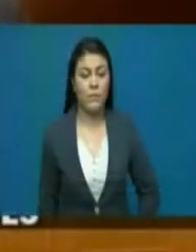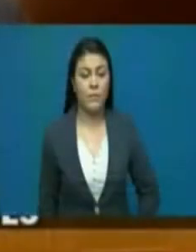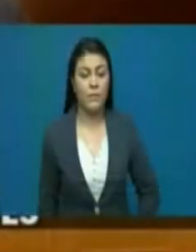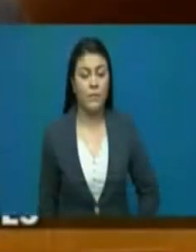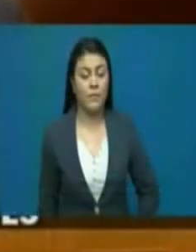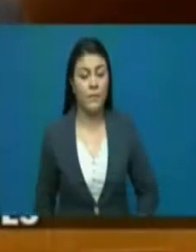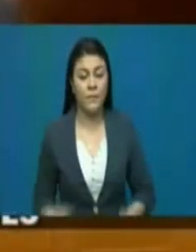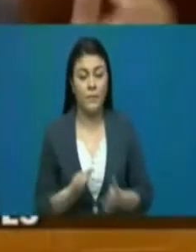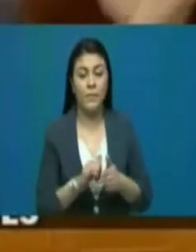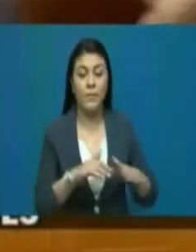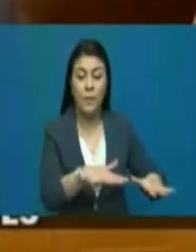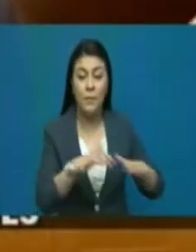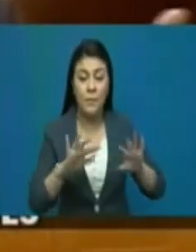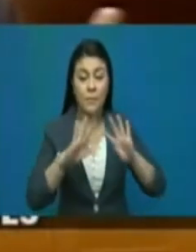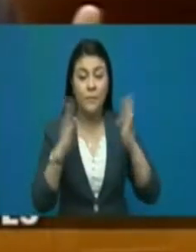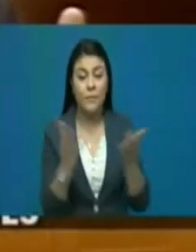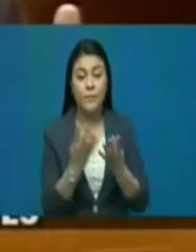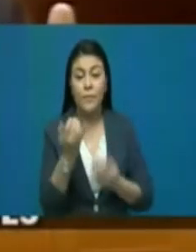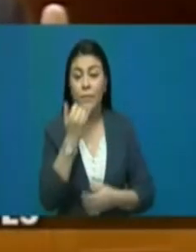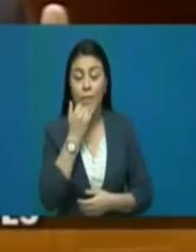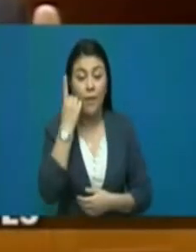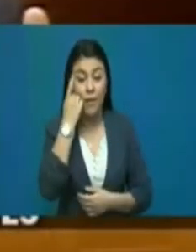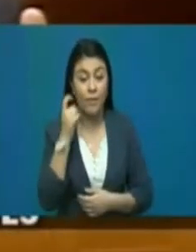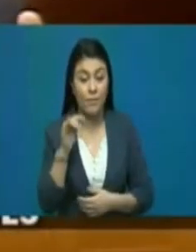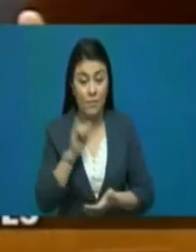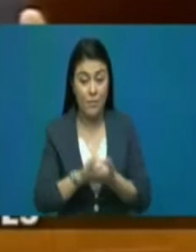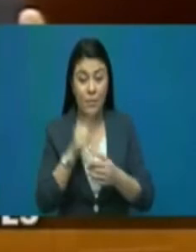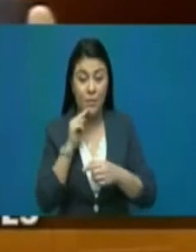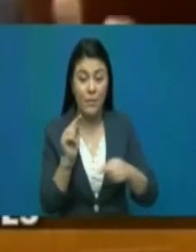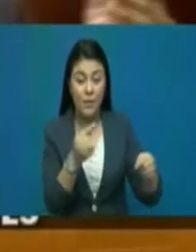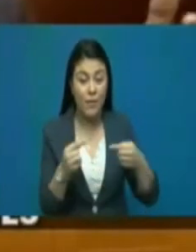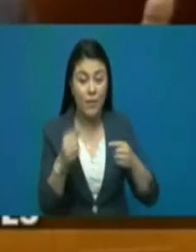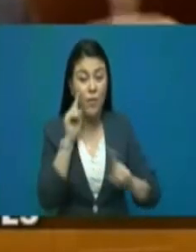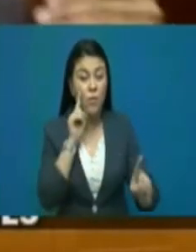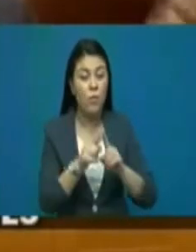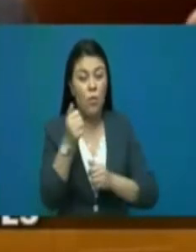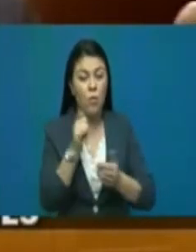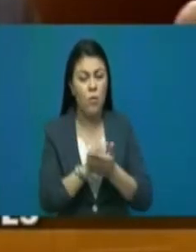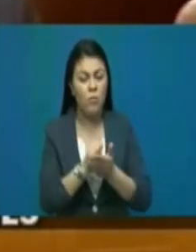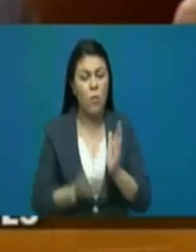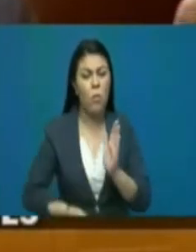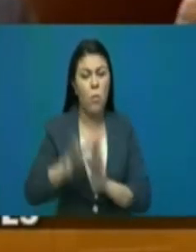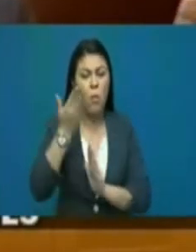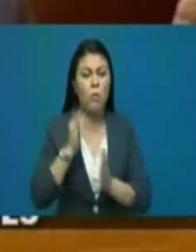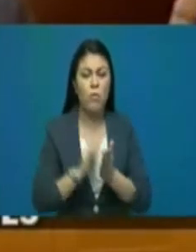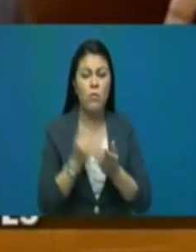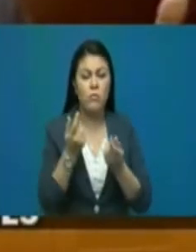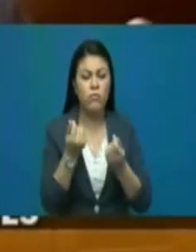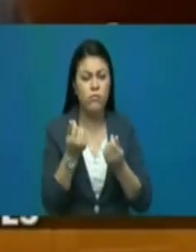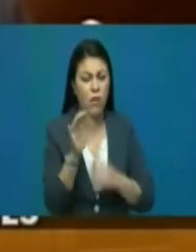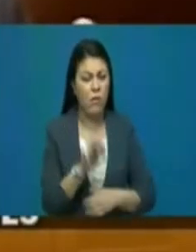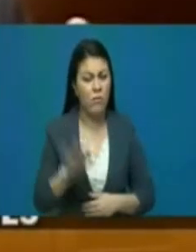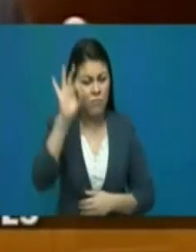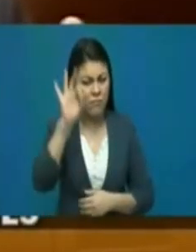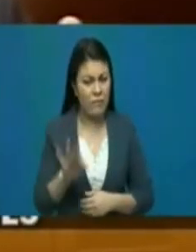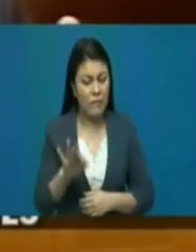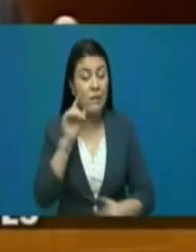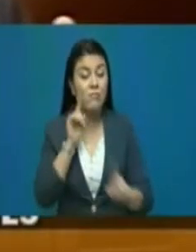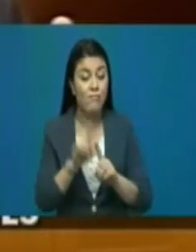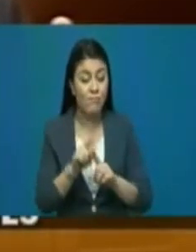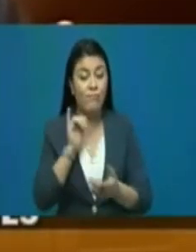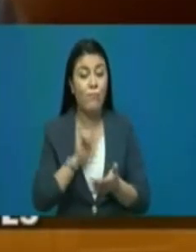senado de la república se llevó a cabo el debate el incremento tarifario que se avecina en el país en